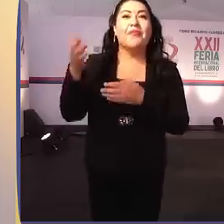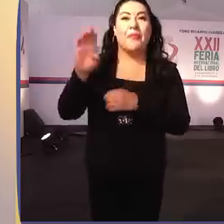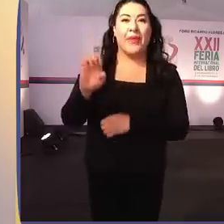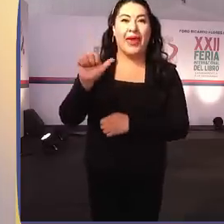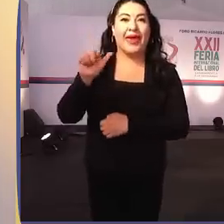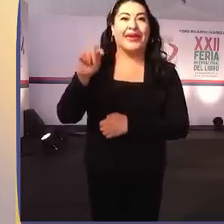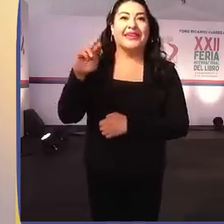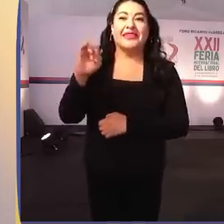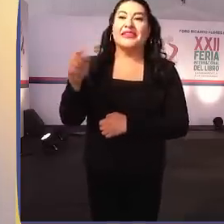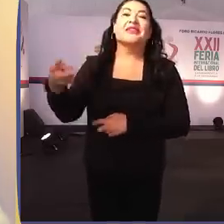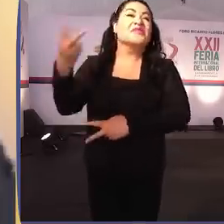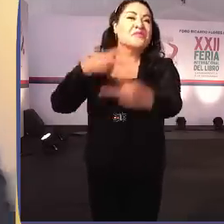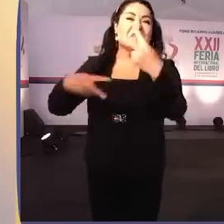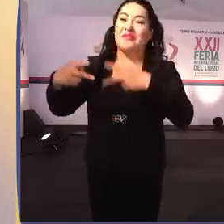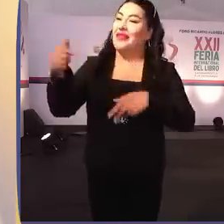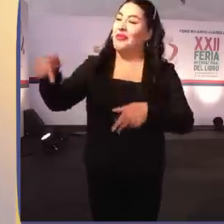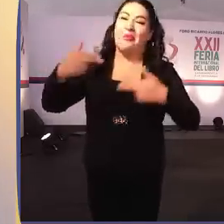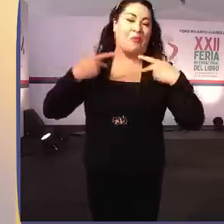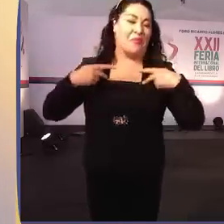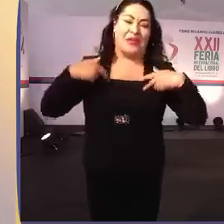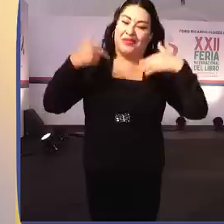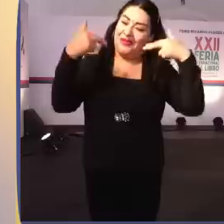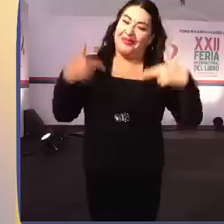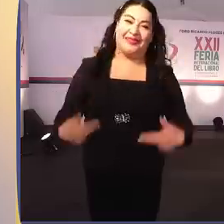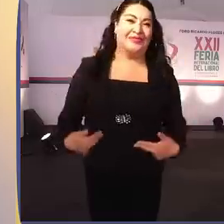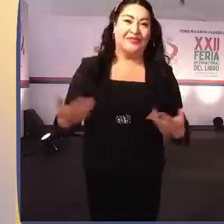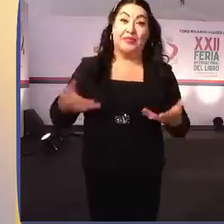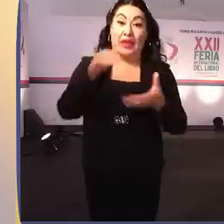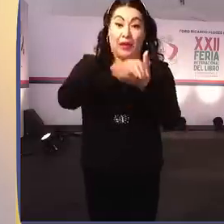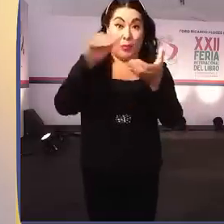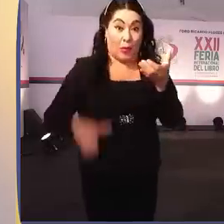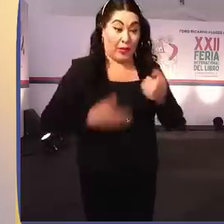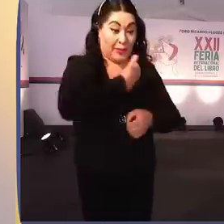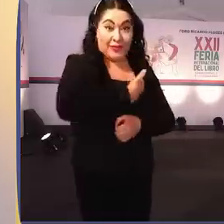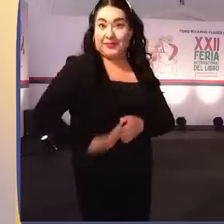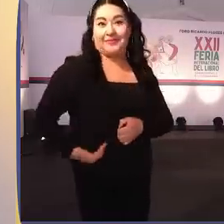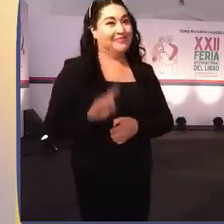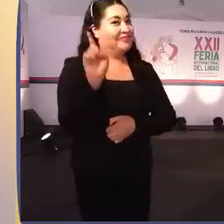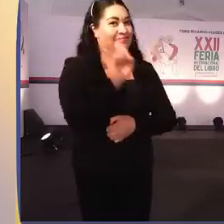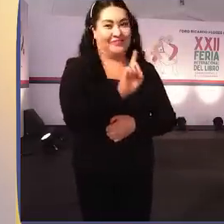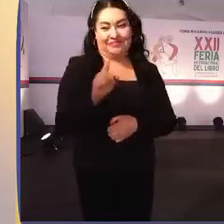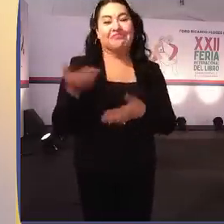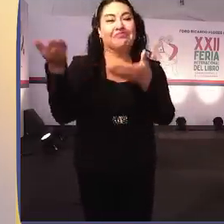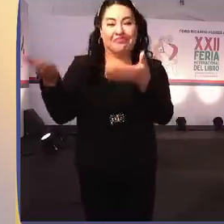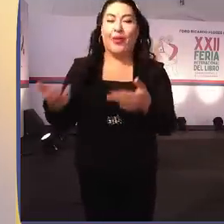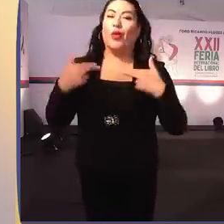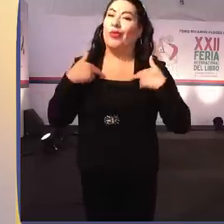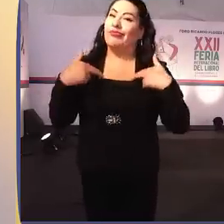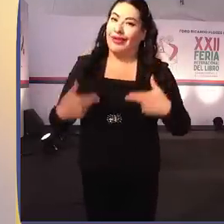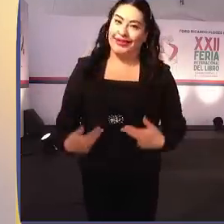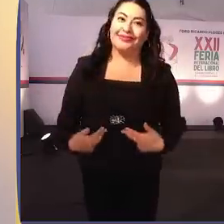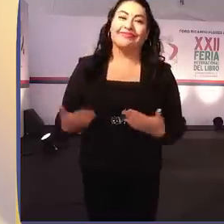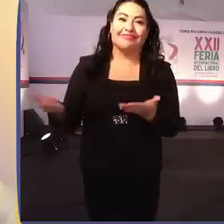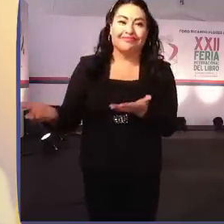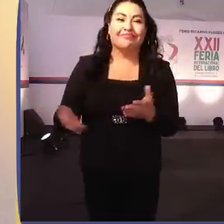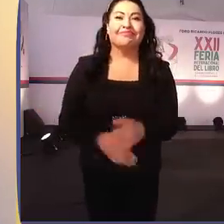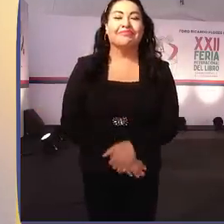condición de Beatriz y no de esposa del presidente, entonces no estén dando la lata, ¿sí?